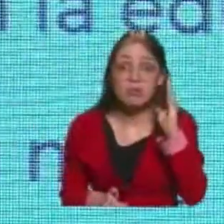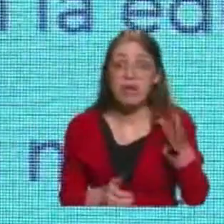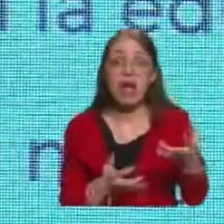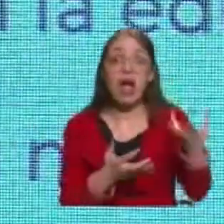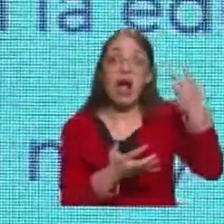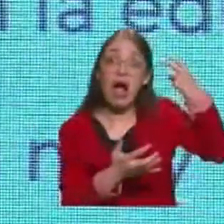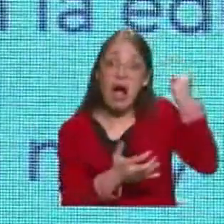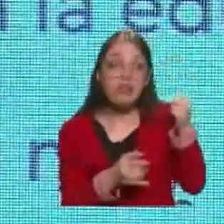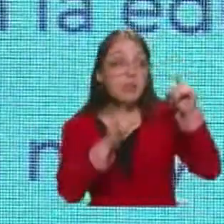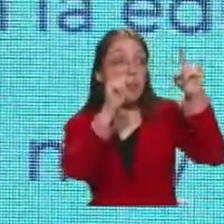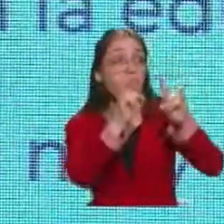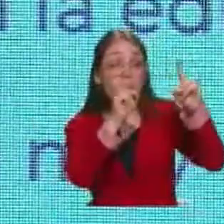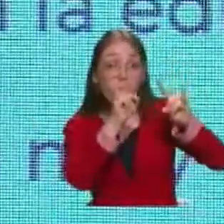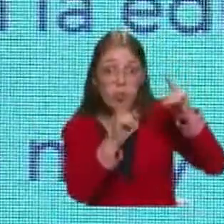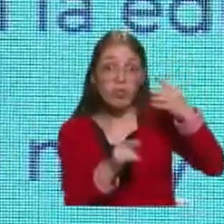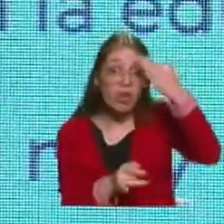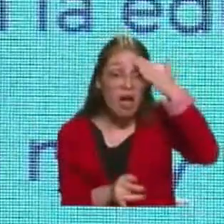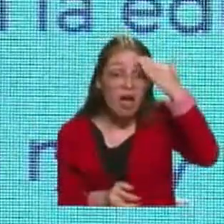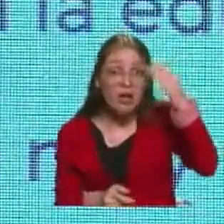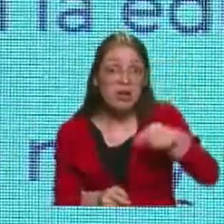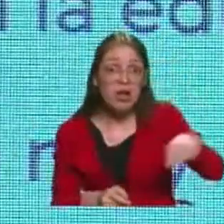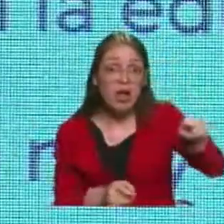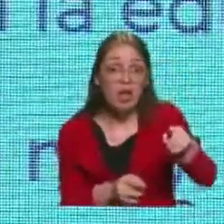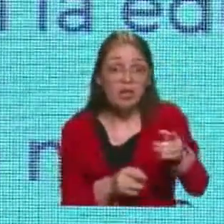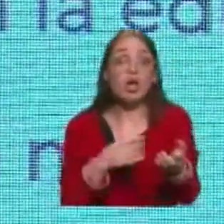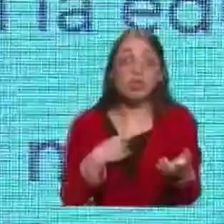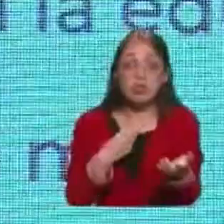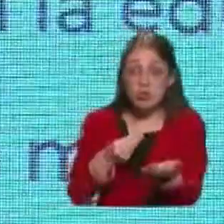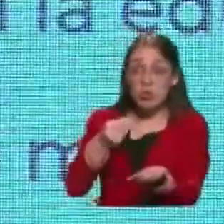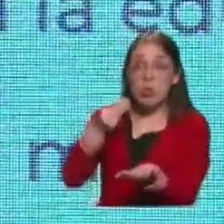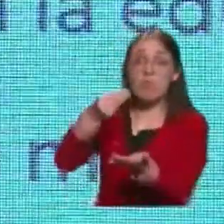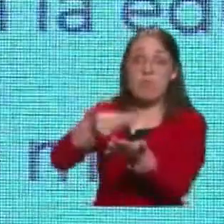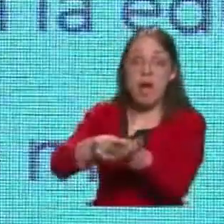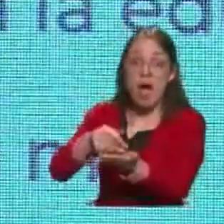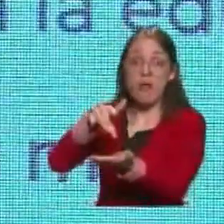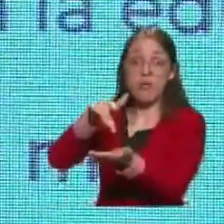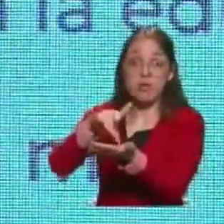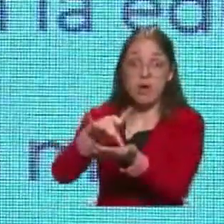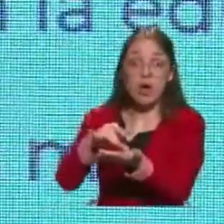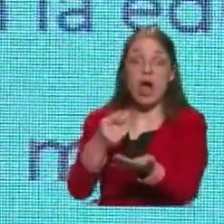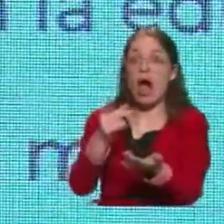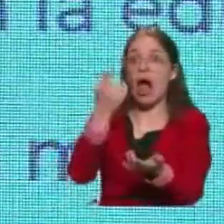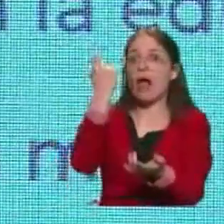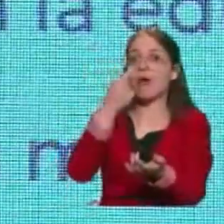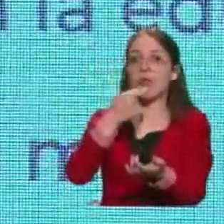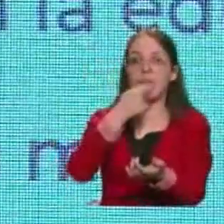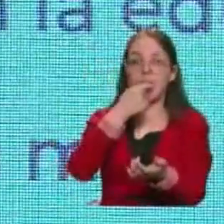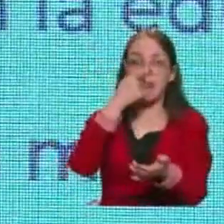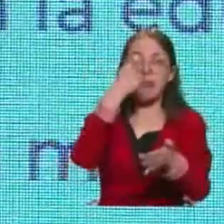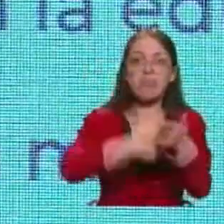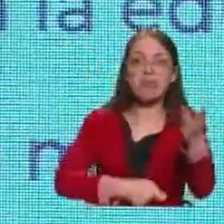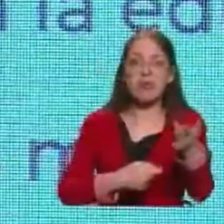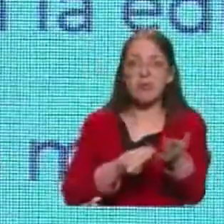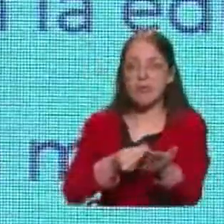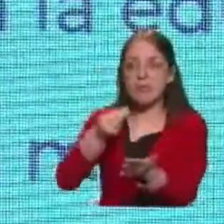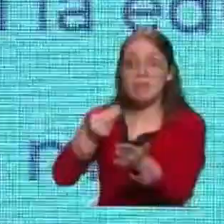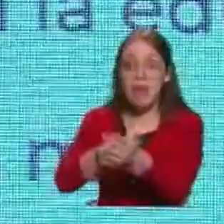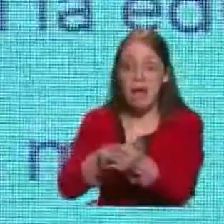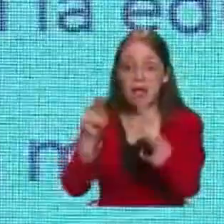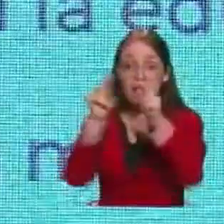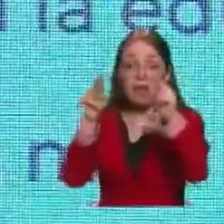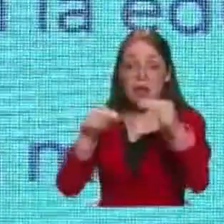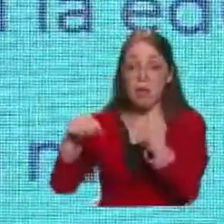red de internet y difícilmente van a pagar sus impuestos sus infracciones sus multas por internet y van a hacer sus trámites